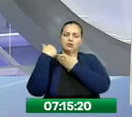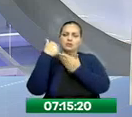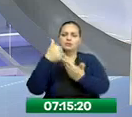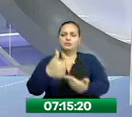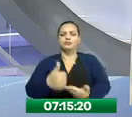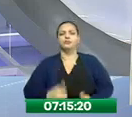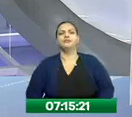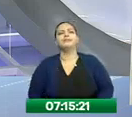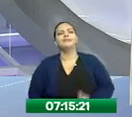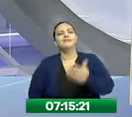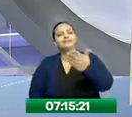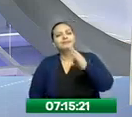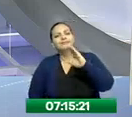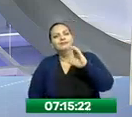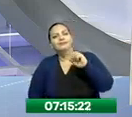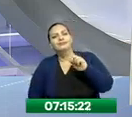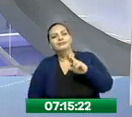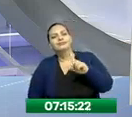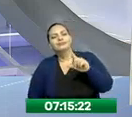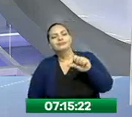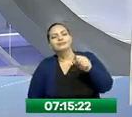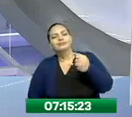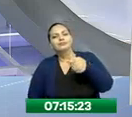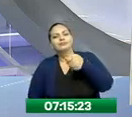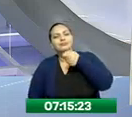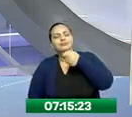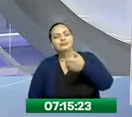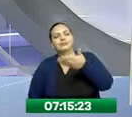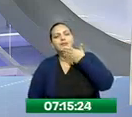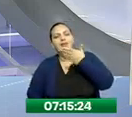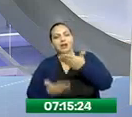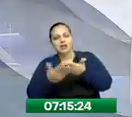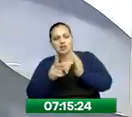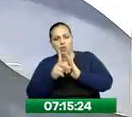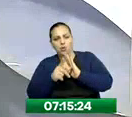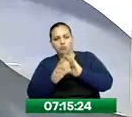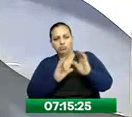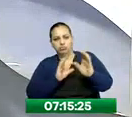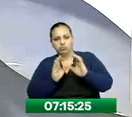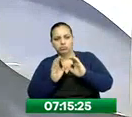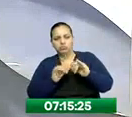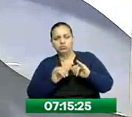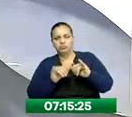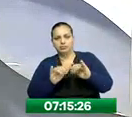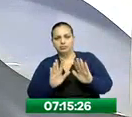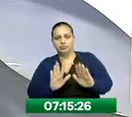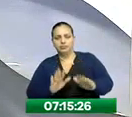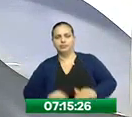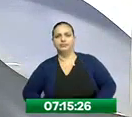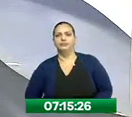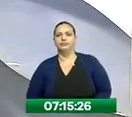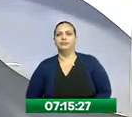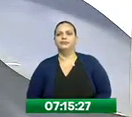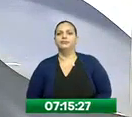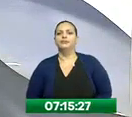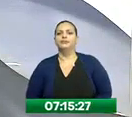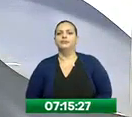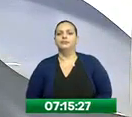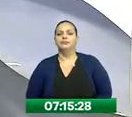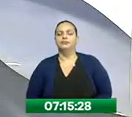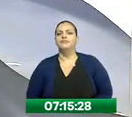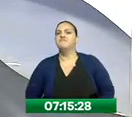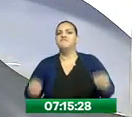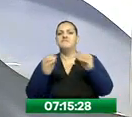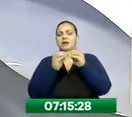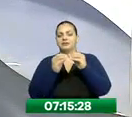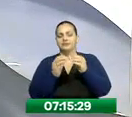por habernos dado este reporte. Más adelante volveremos a enlazarnos contigo. Pero, Mayra y amables televidentes, no ha sido el único incendio.